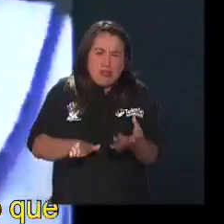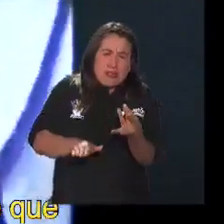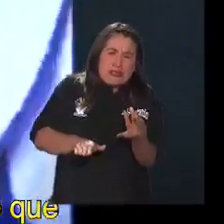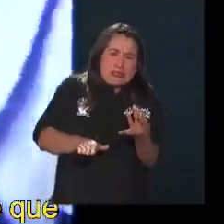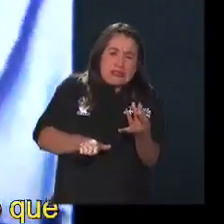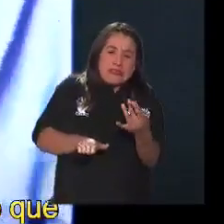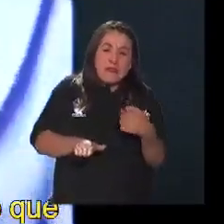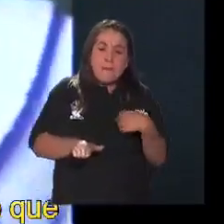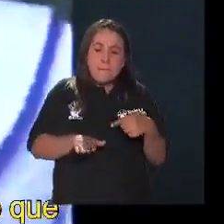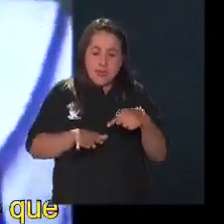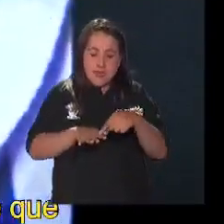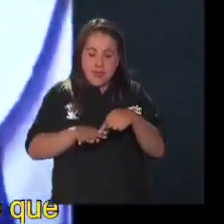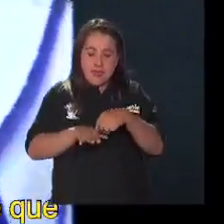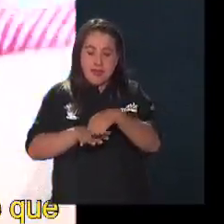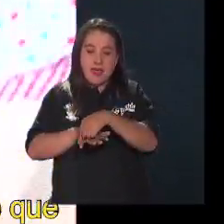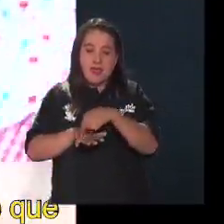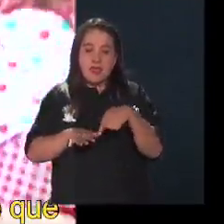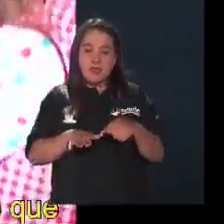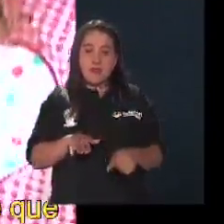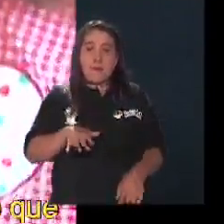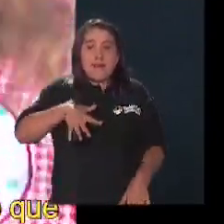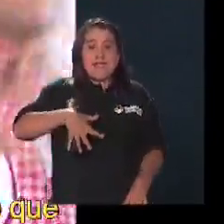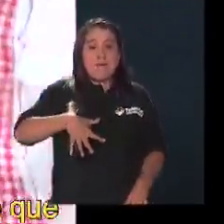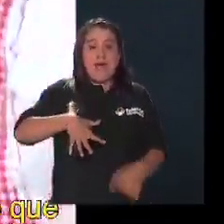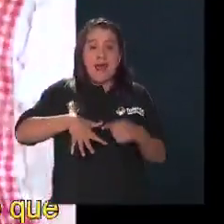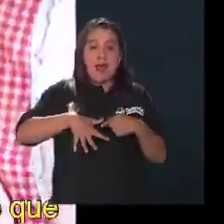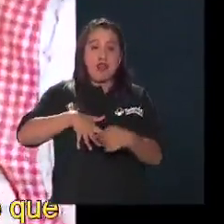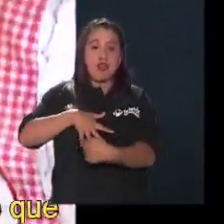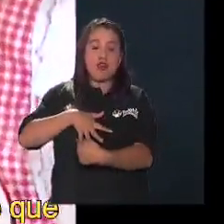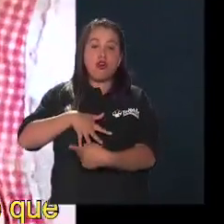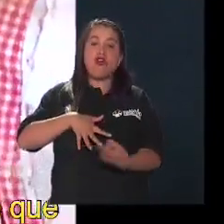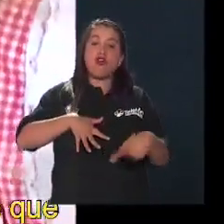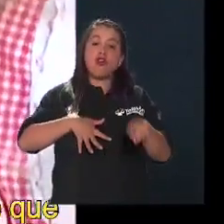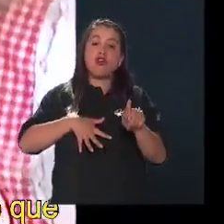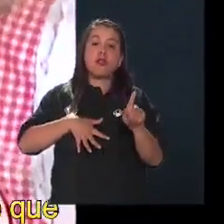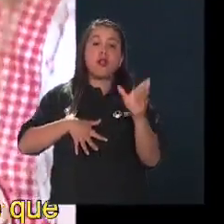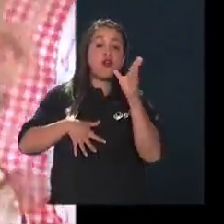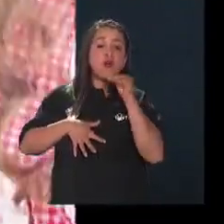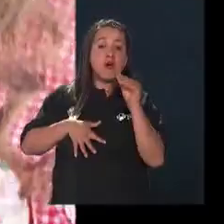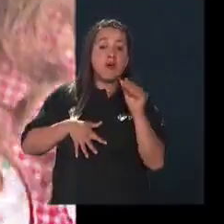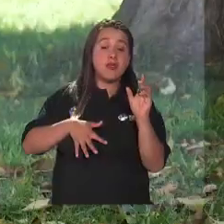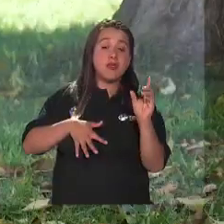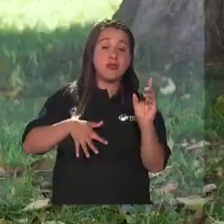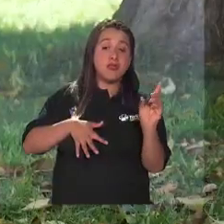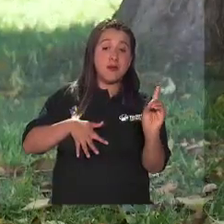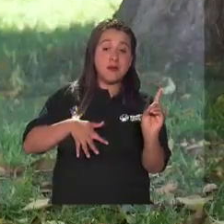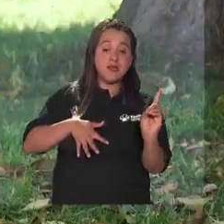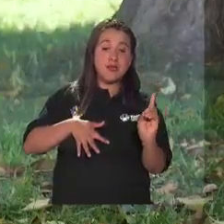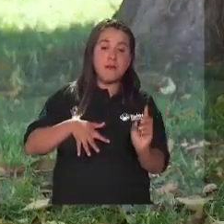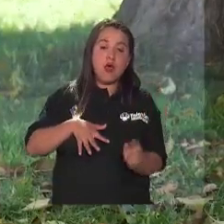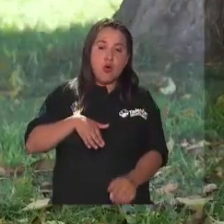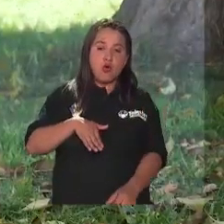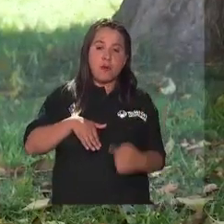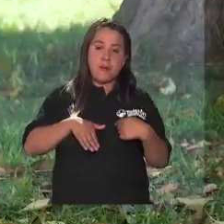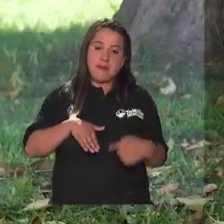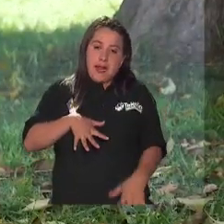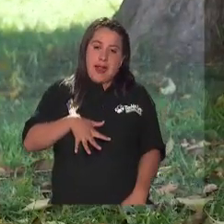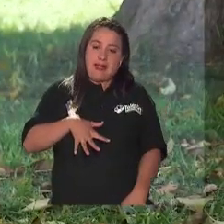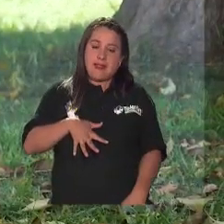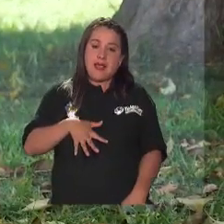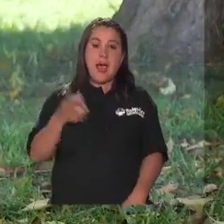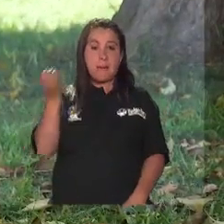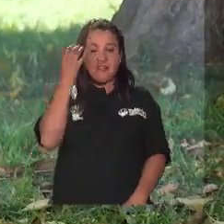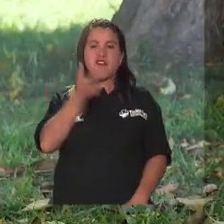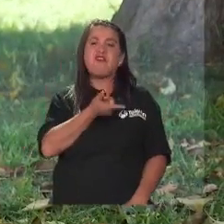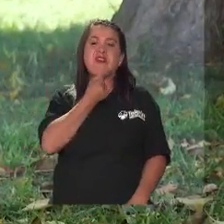mis dedos tienen una separación mucho más grande que la de los pies de las personas que no usan los pies. No crean que aprender todo esto fue fácil.